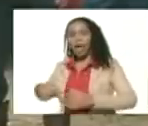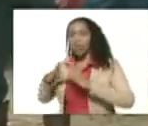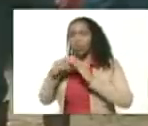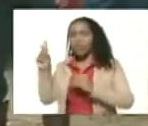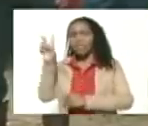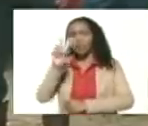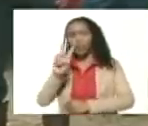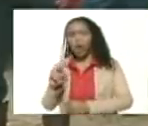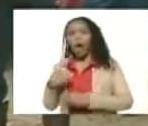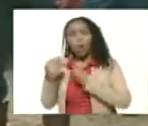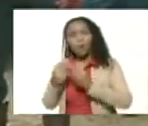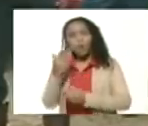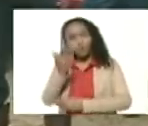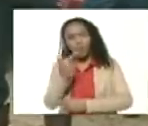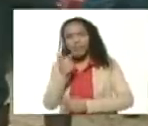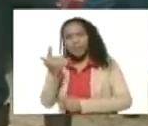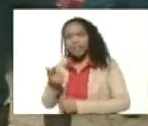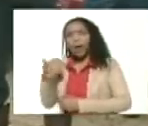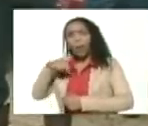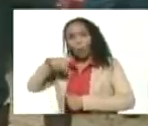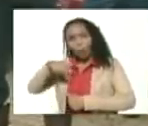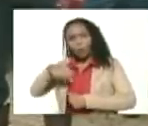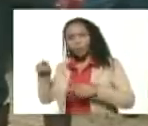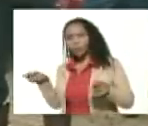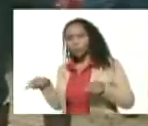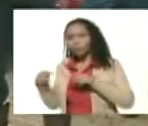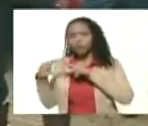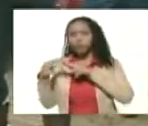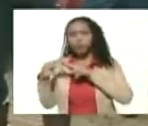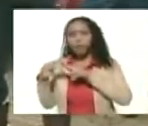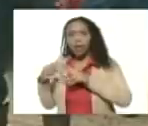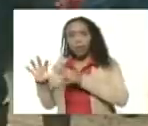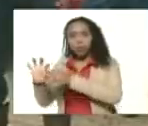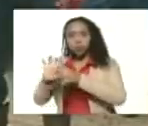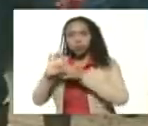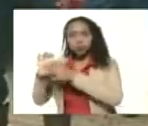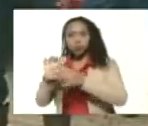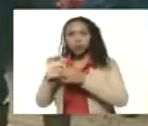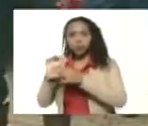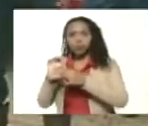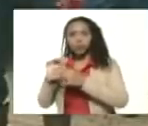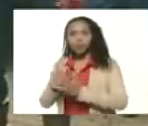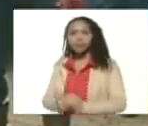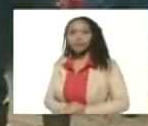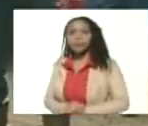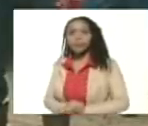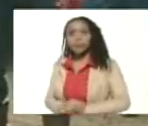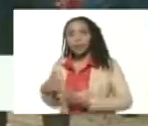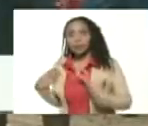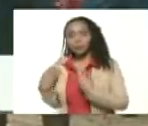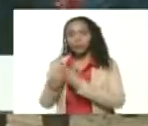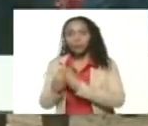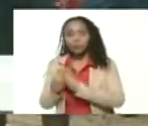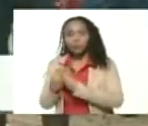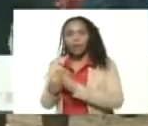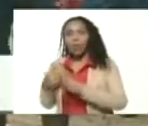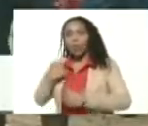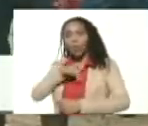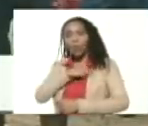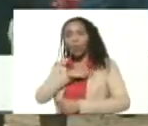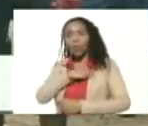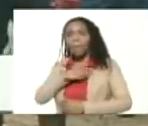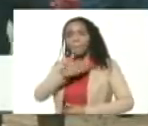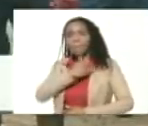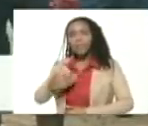Venezuela. Como usted lo indica, hoy nos encontramos desde la unidad de producción José Laurencio Silva, acompañada de nuestro comandante de SODI,